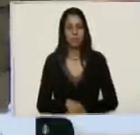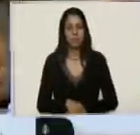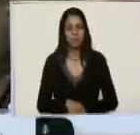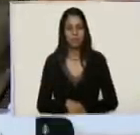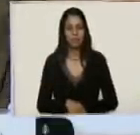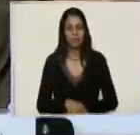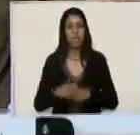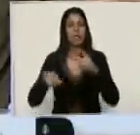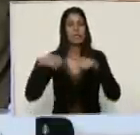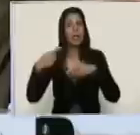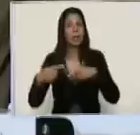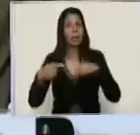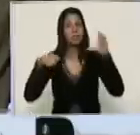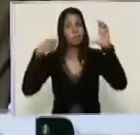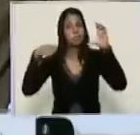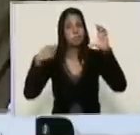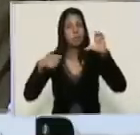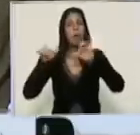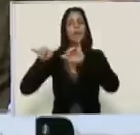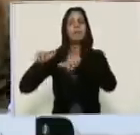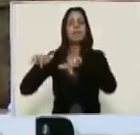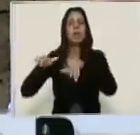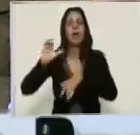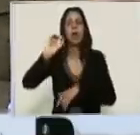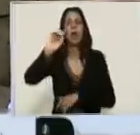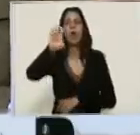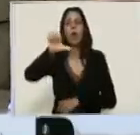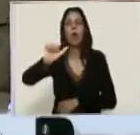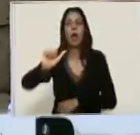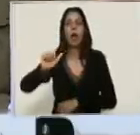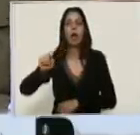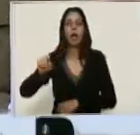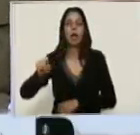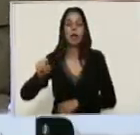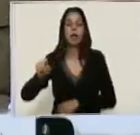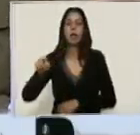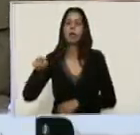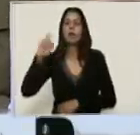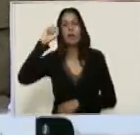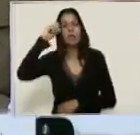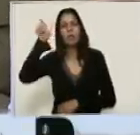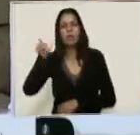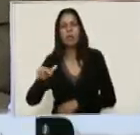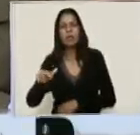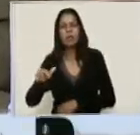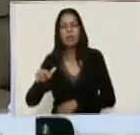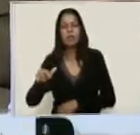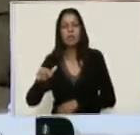Y ellos, por ejemplo, Almagro en su organismo, donde él es secretario, no recuerdan cuando iba a asumir el de Bolivia, fue